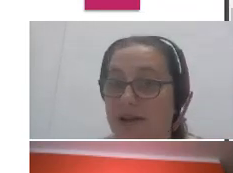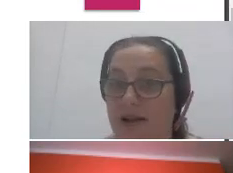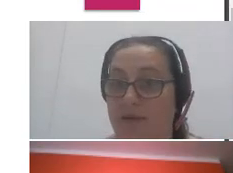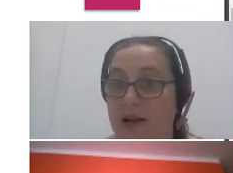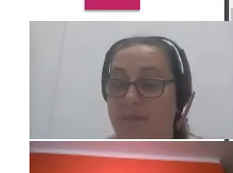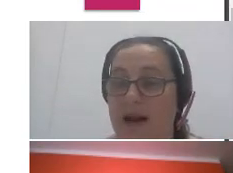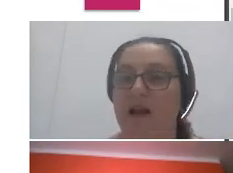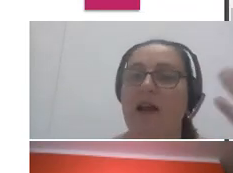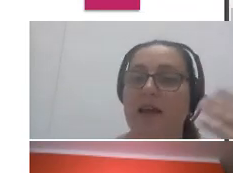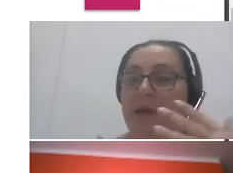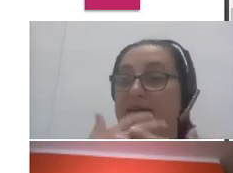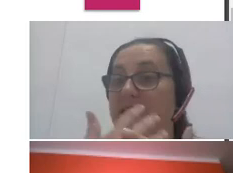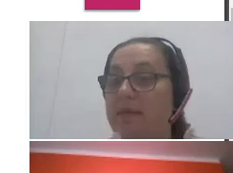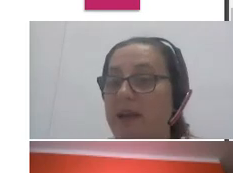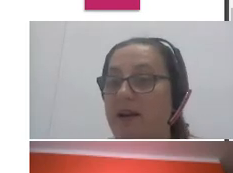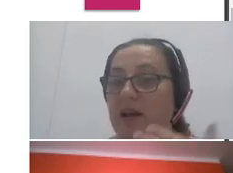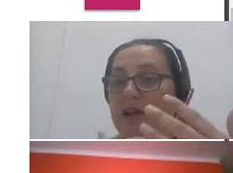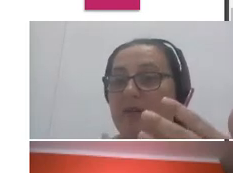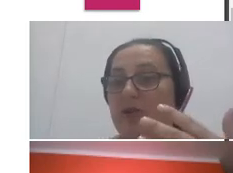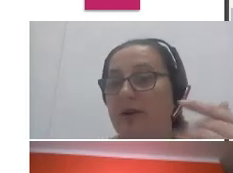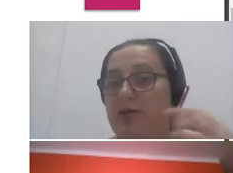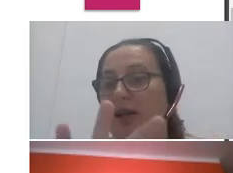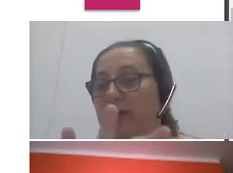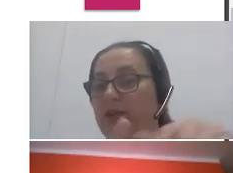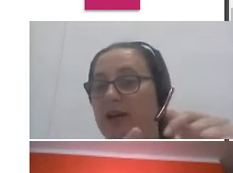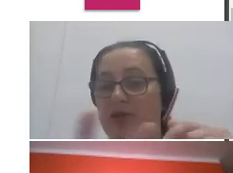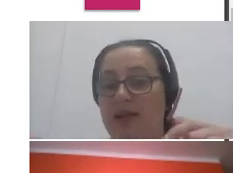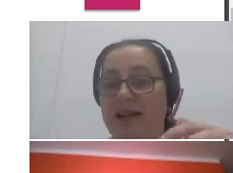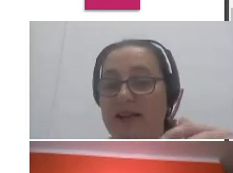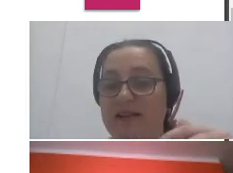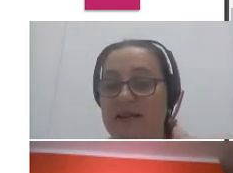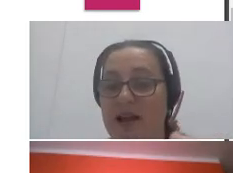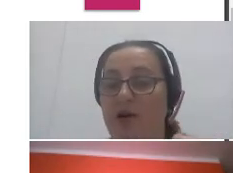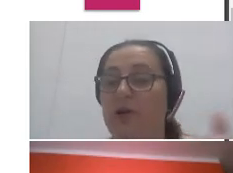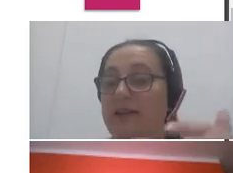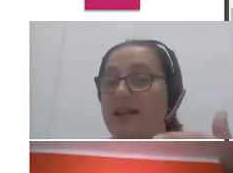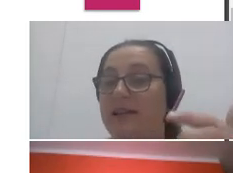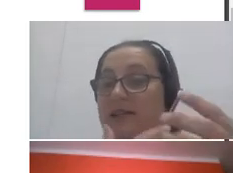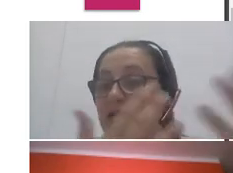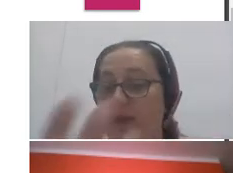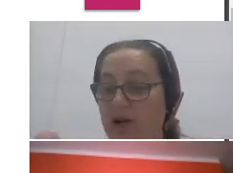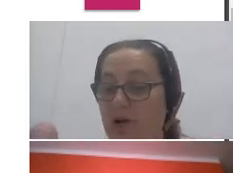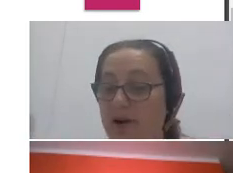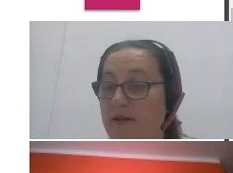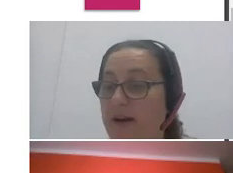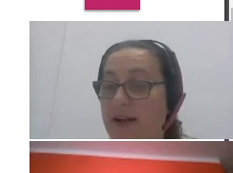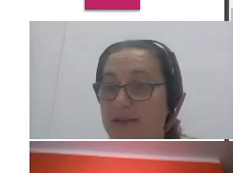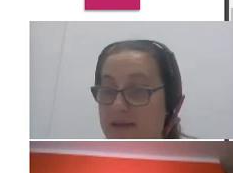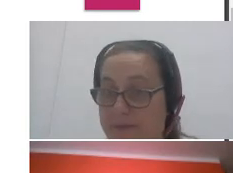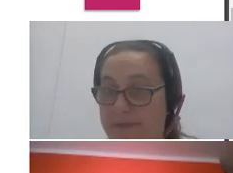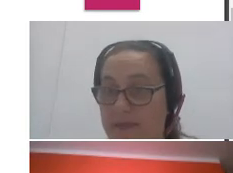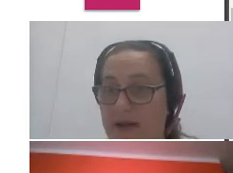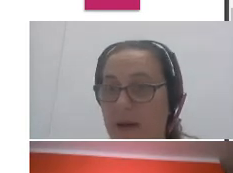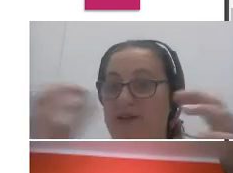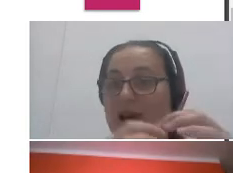coloración que tengamos en la piel. Y a veces también esto contribuye que cuando tenemos cicatrices, nuestras cicatrices toman colores